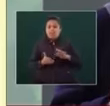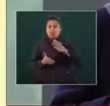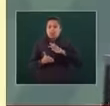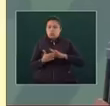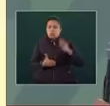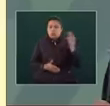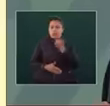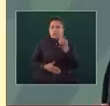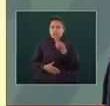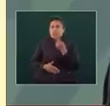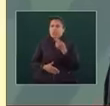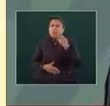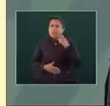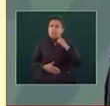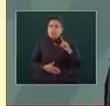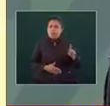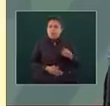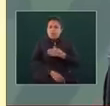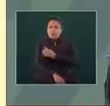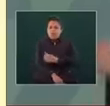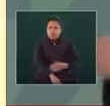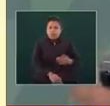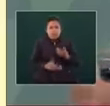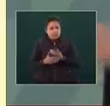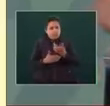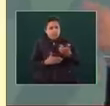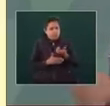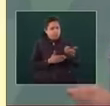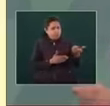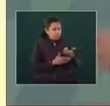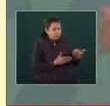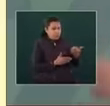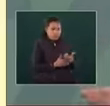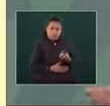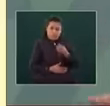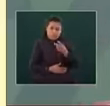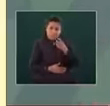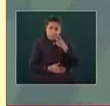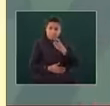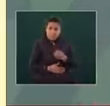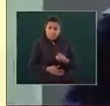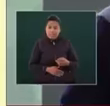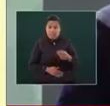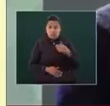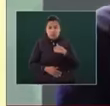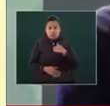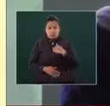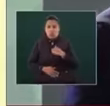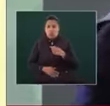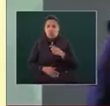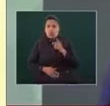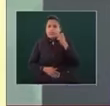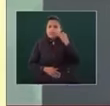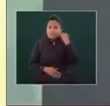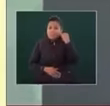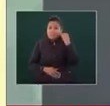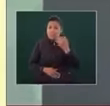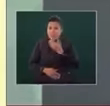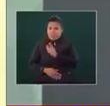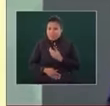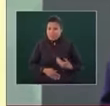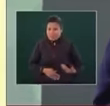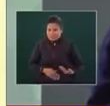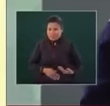enviando a sus familiares. Por eso mi planteamiento ante el presidente Biden de que se les atienda, se